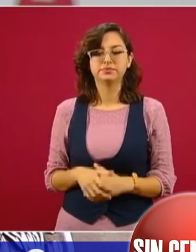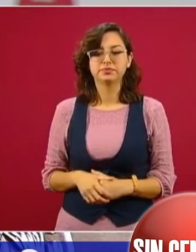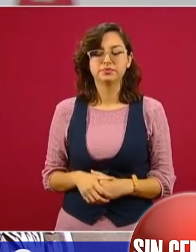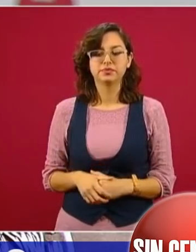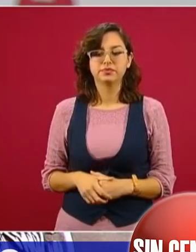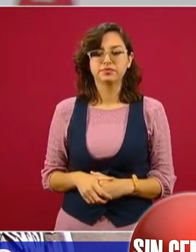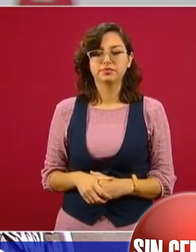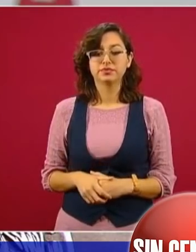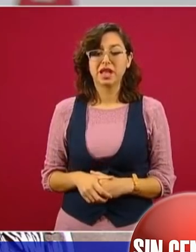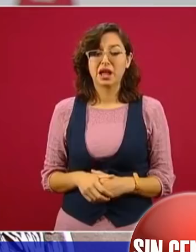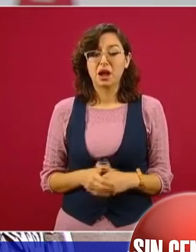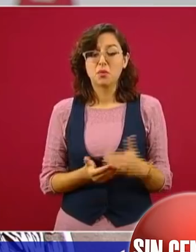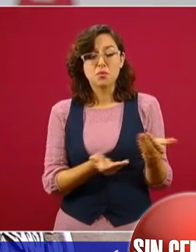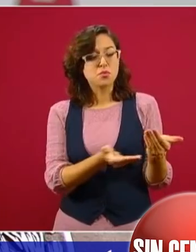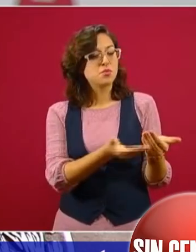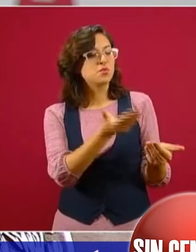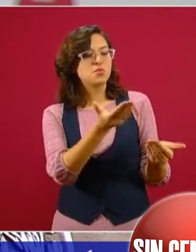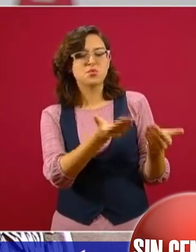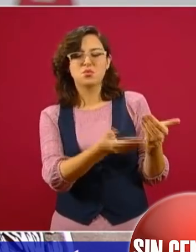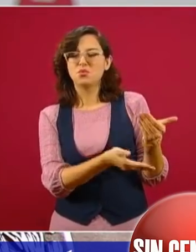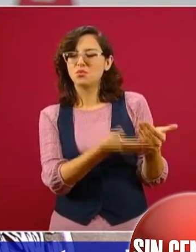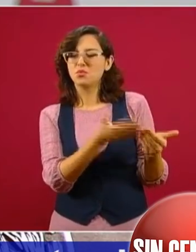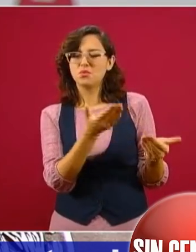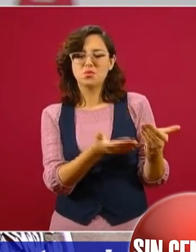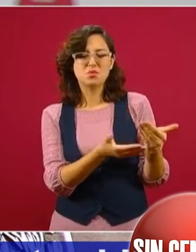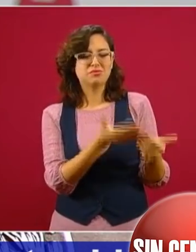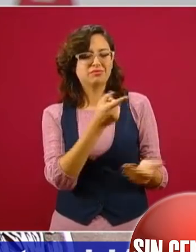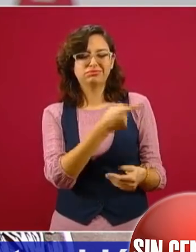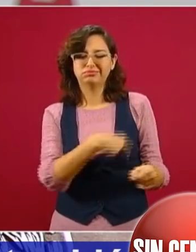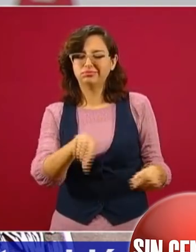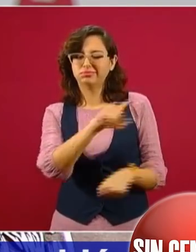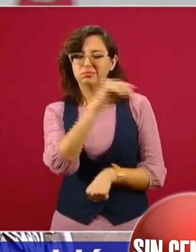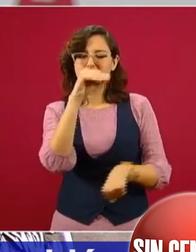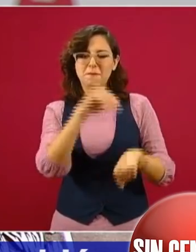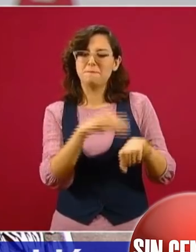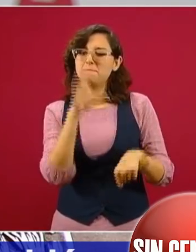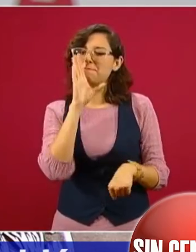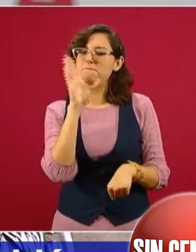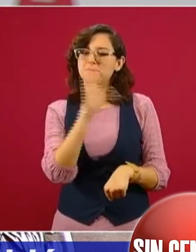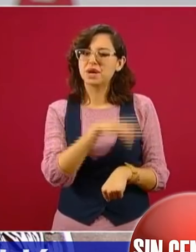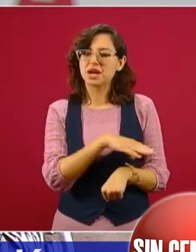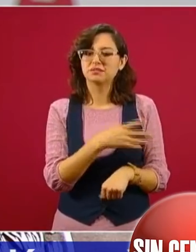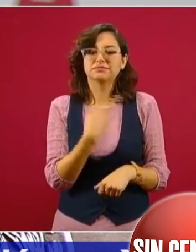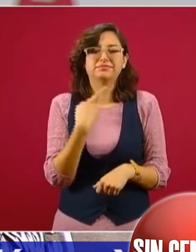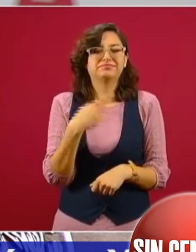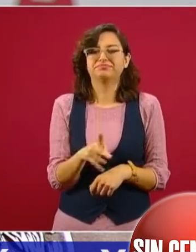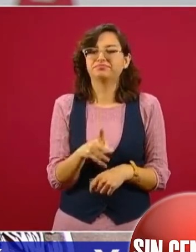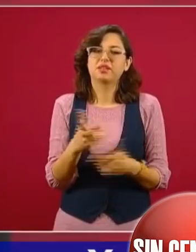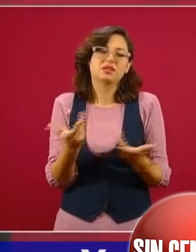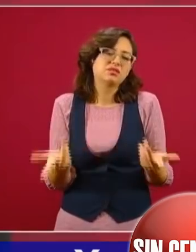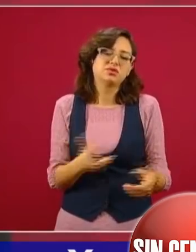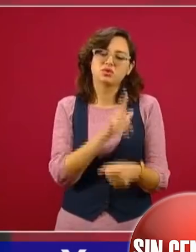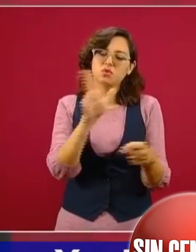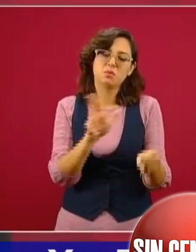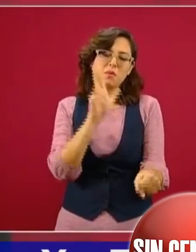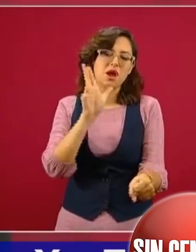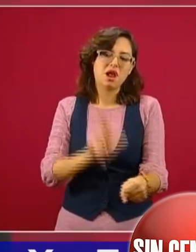Son muy pocos los que se portan mal, pero esto sucede en todos los sectores.